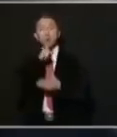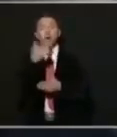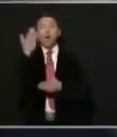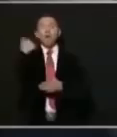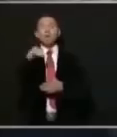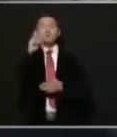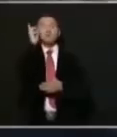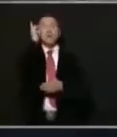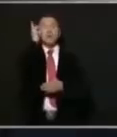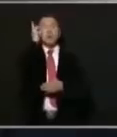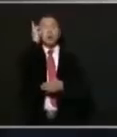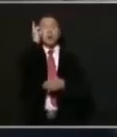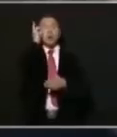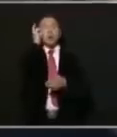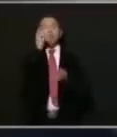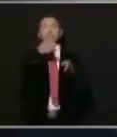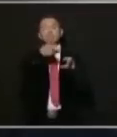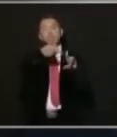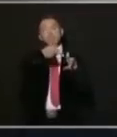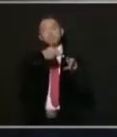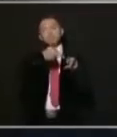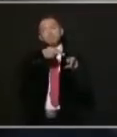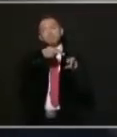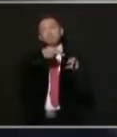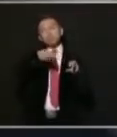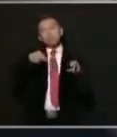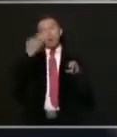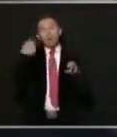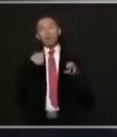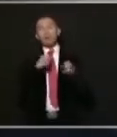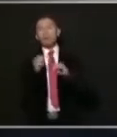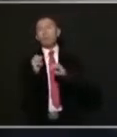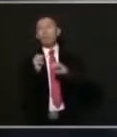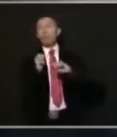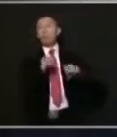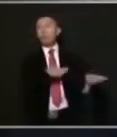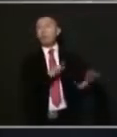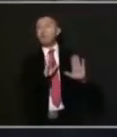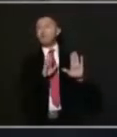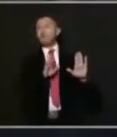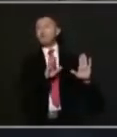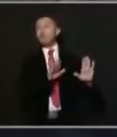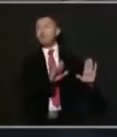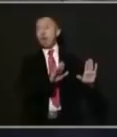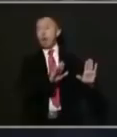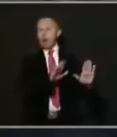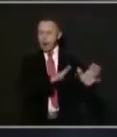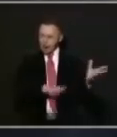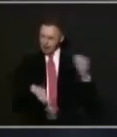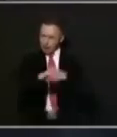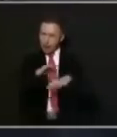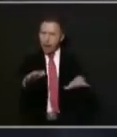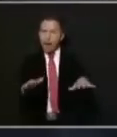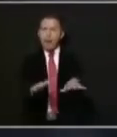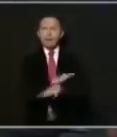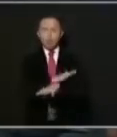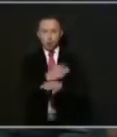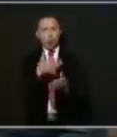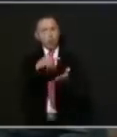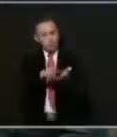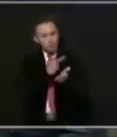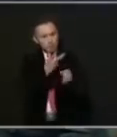abandonados, porque ahora se compra todo lo que consumimos en